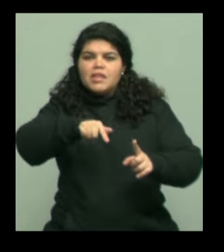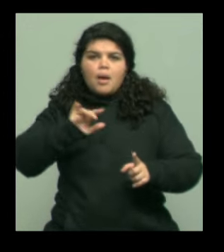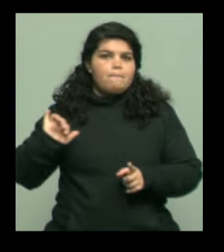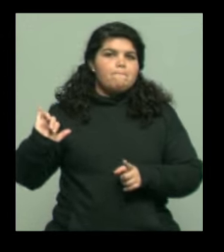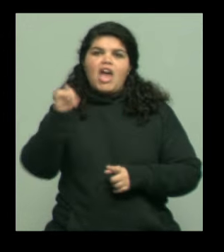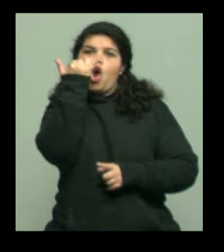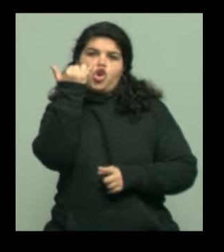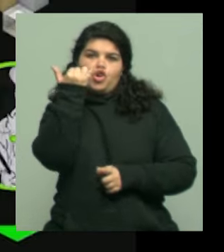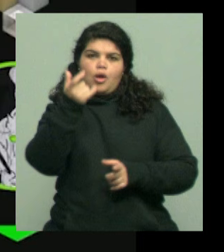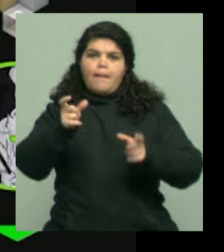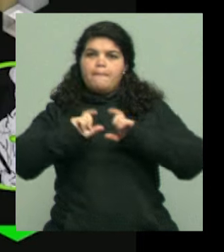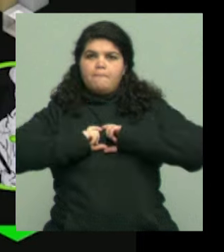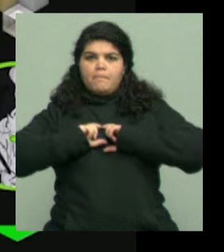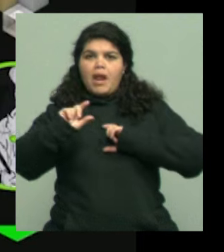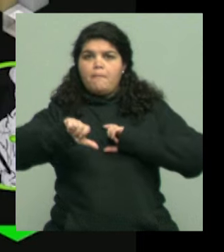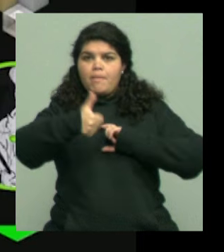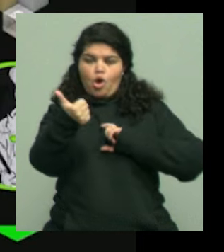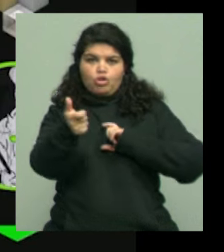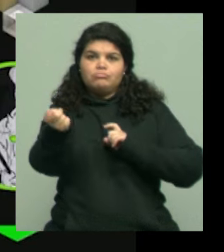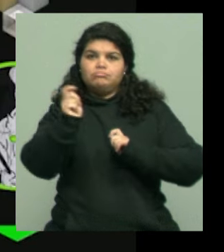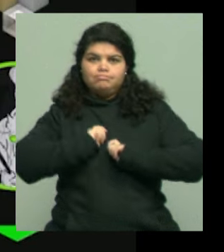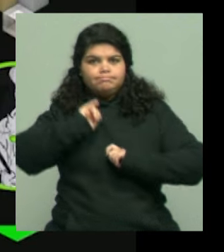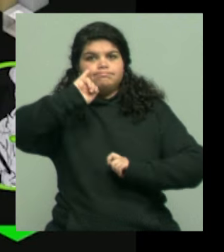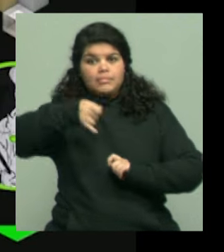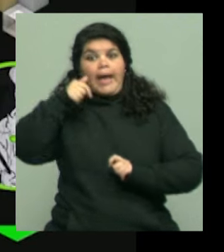ese momento fue cuando se empezó a hacer popular.